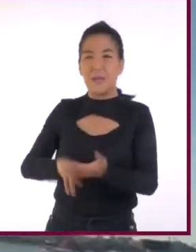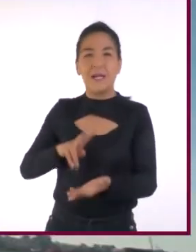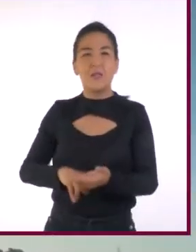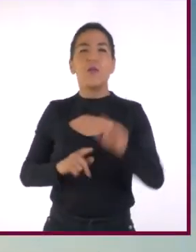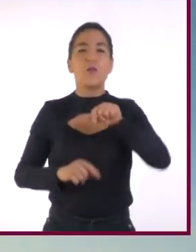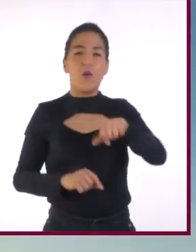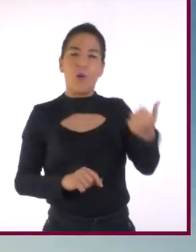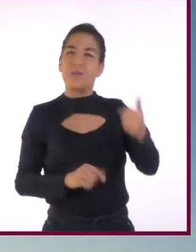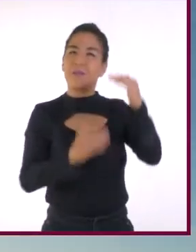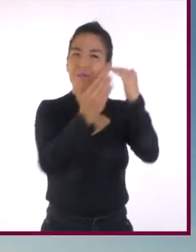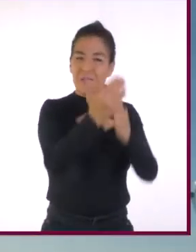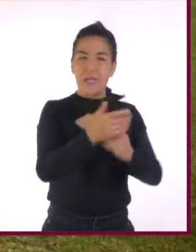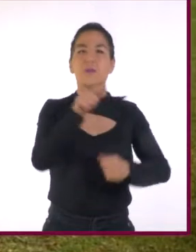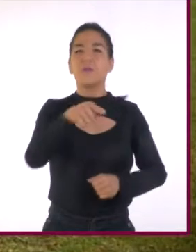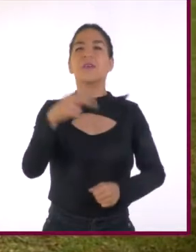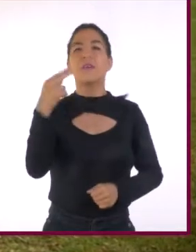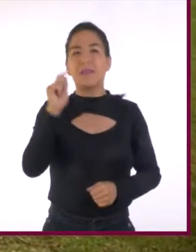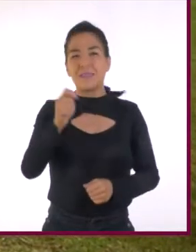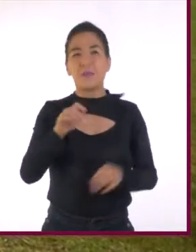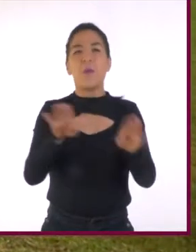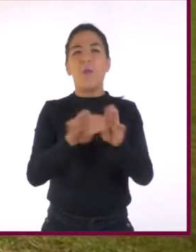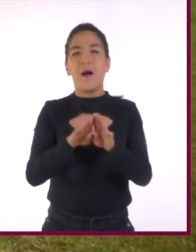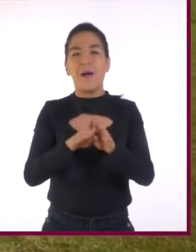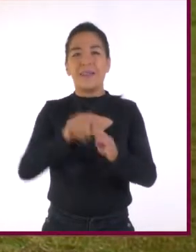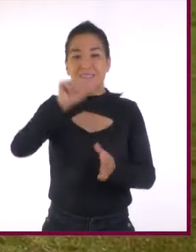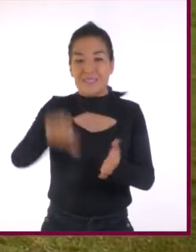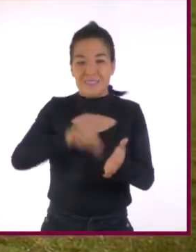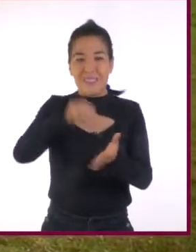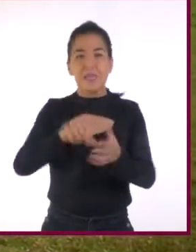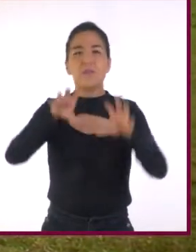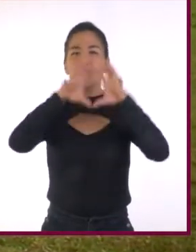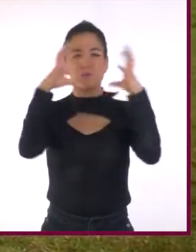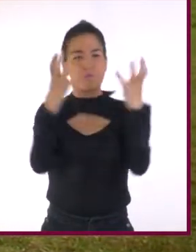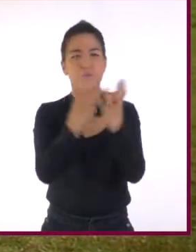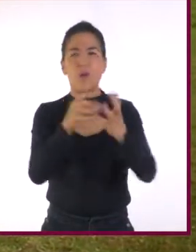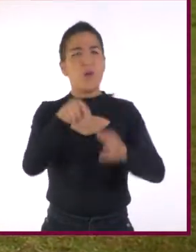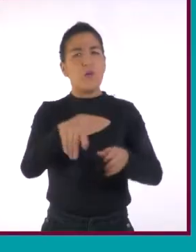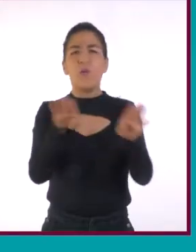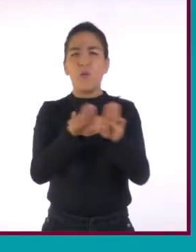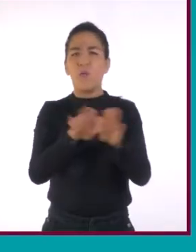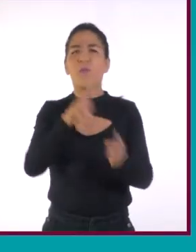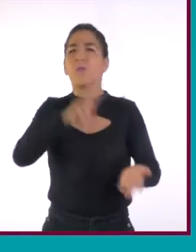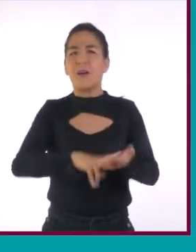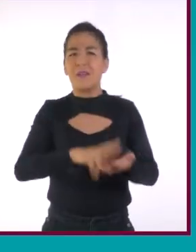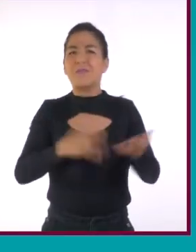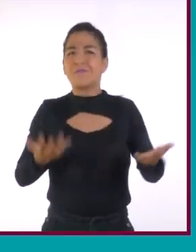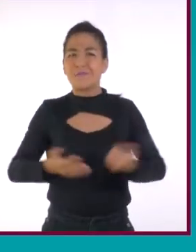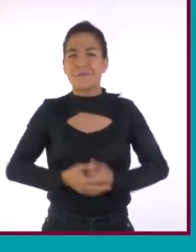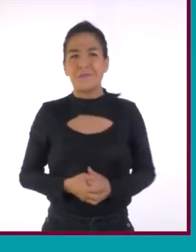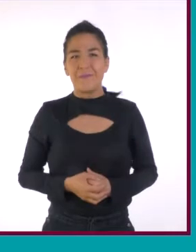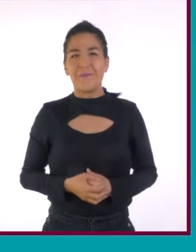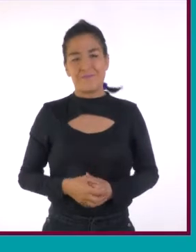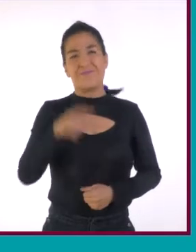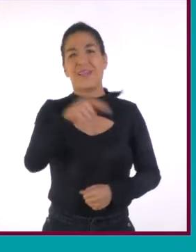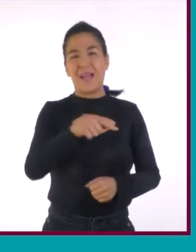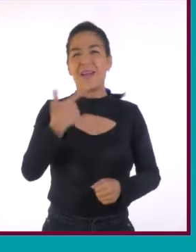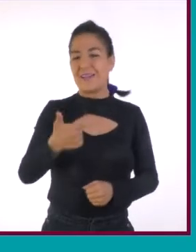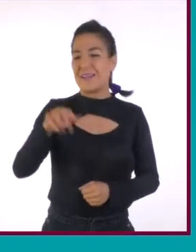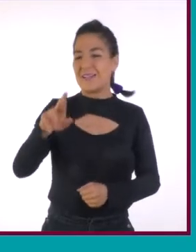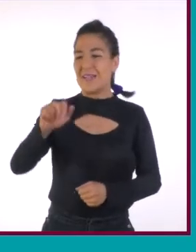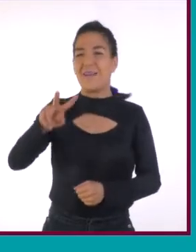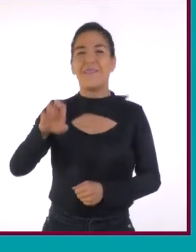tener un valor mayor que las demás, por lo que eres jalado hacia el centro de la Tierra. ¿Cuál es esa fuerza con más valor?